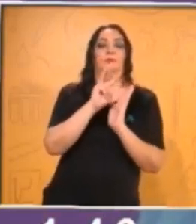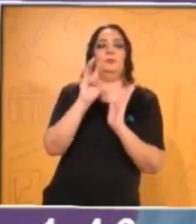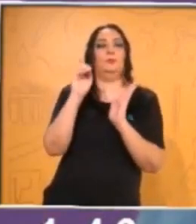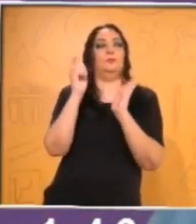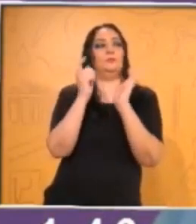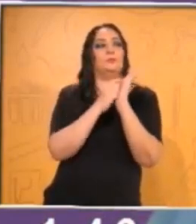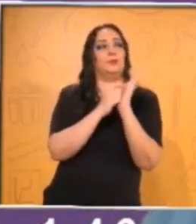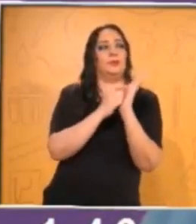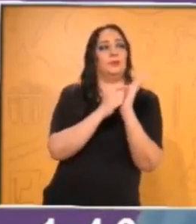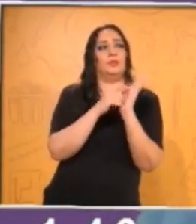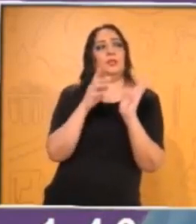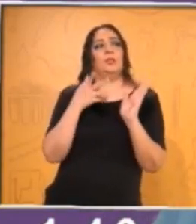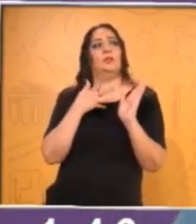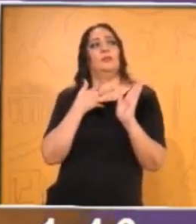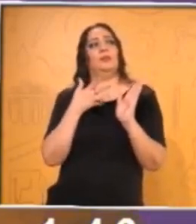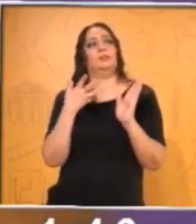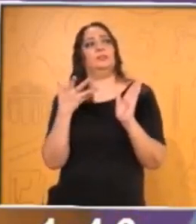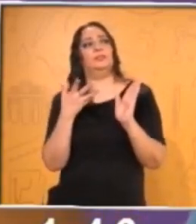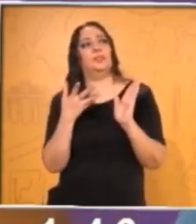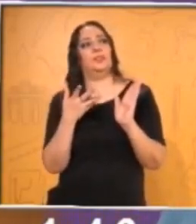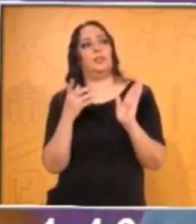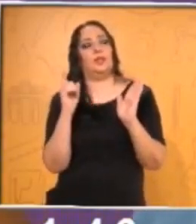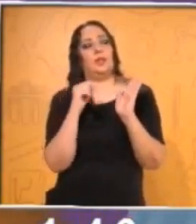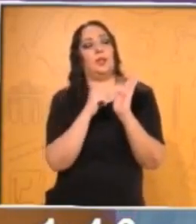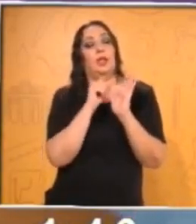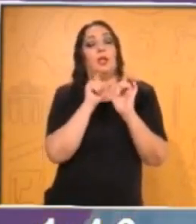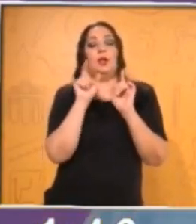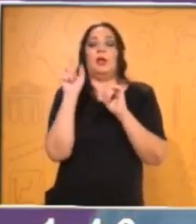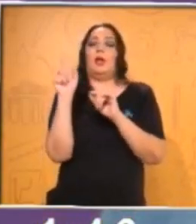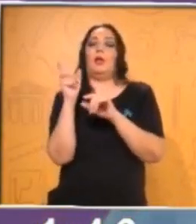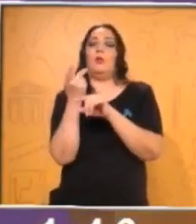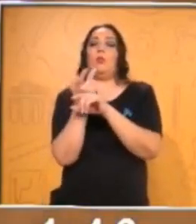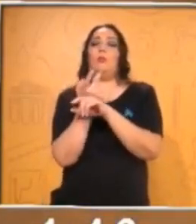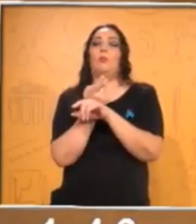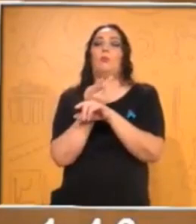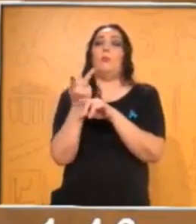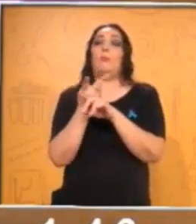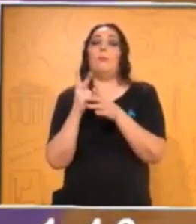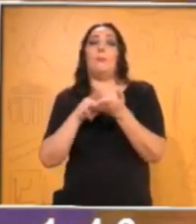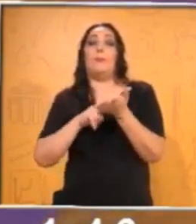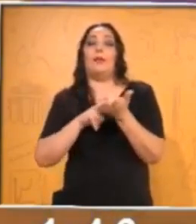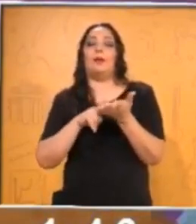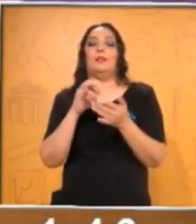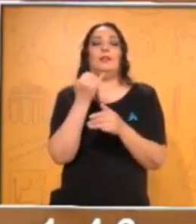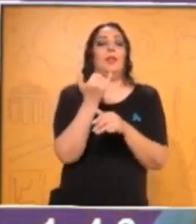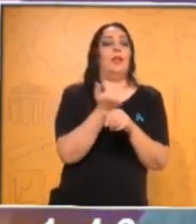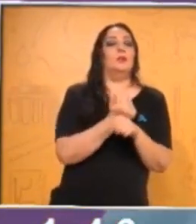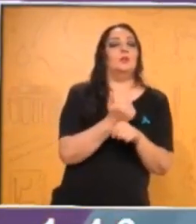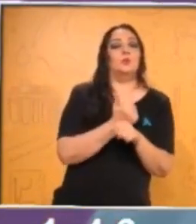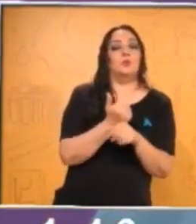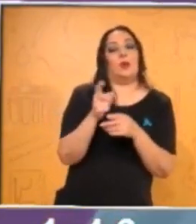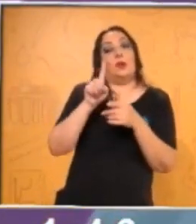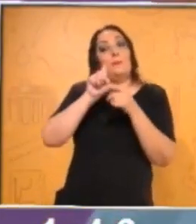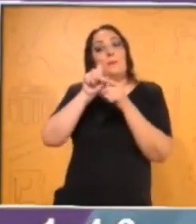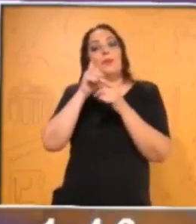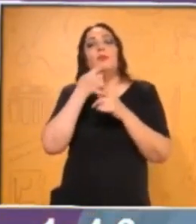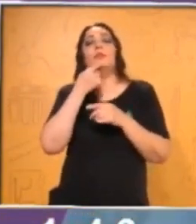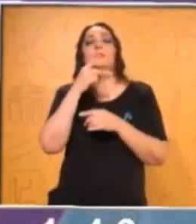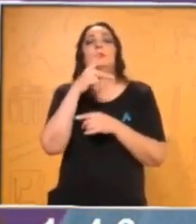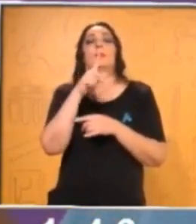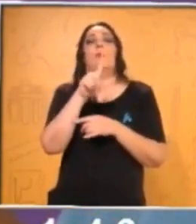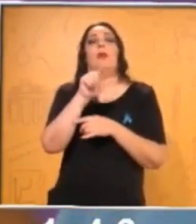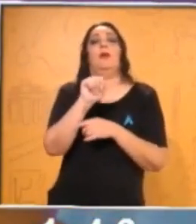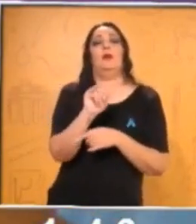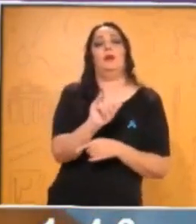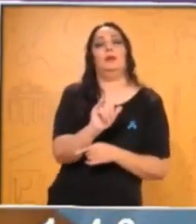y ahí donde se meten al primer link, ahí arribita hay un cuadrito verde y un cuadrito azul, en medio dice